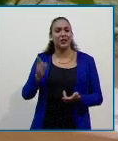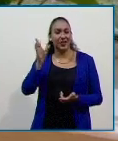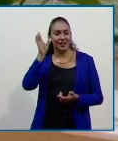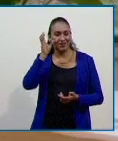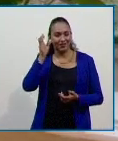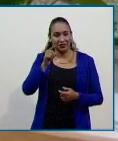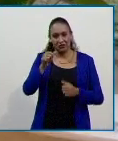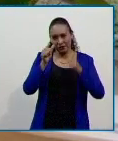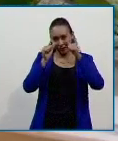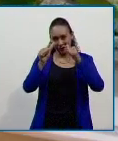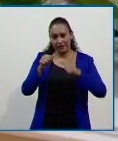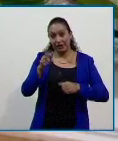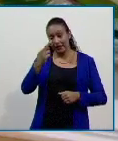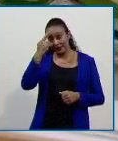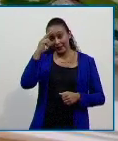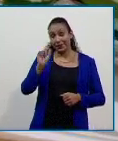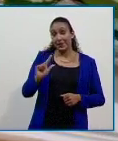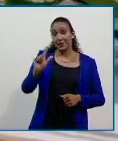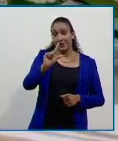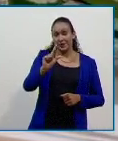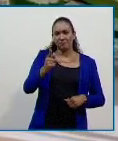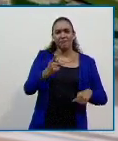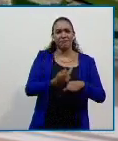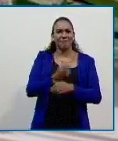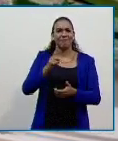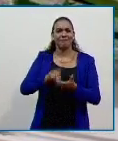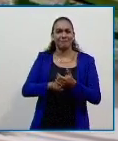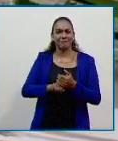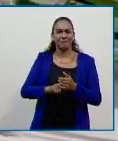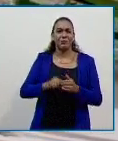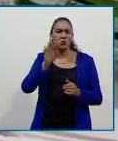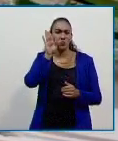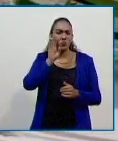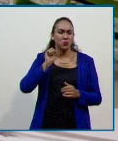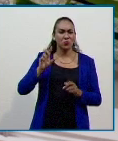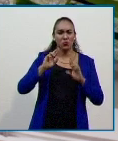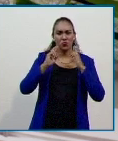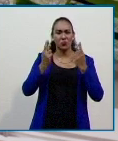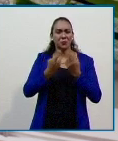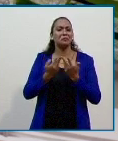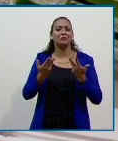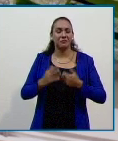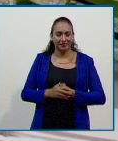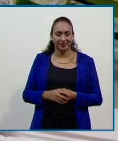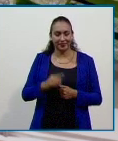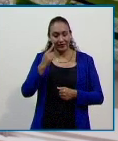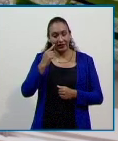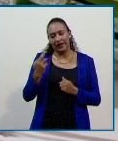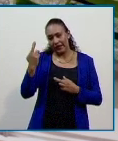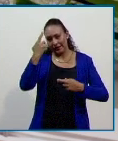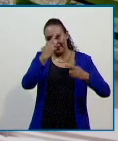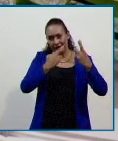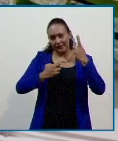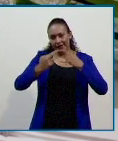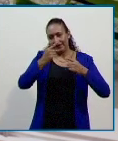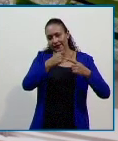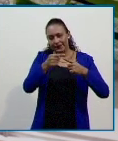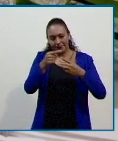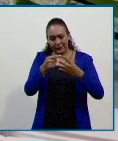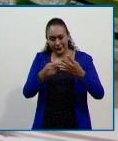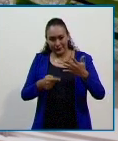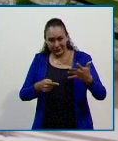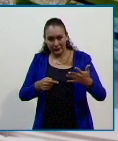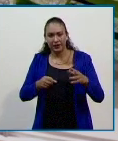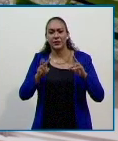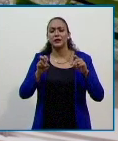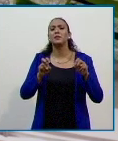nuestra señal. Este lunes sigue la sesión del Pleno de la Suprema Corte. En esta ocasión tiene previsto analizar y resolver diversas acciones